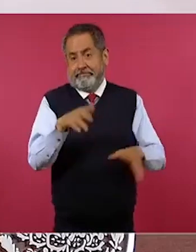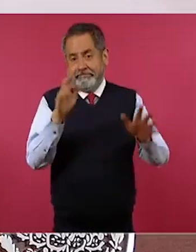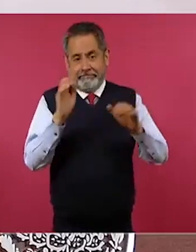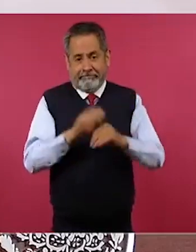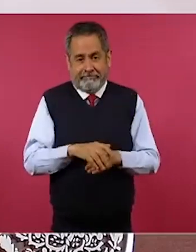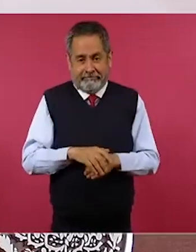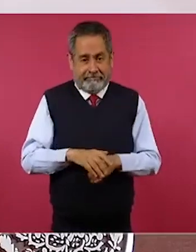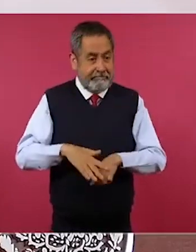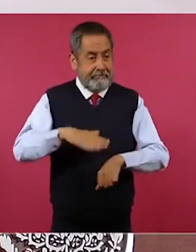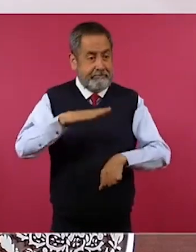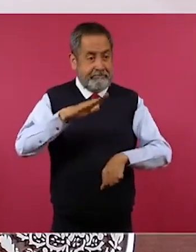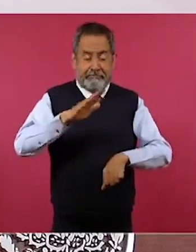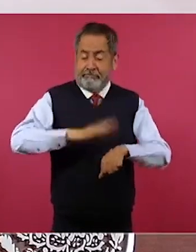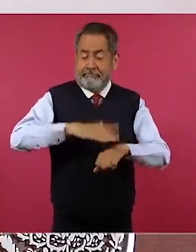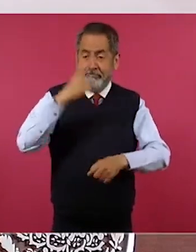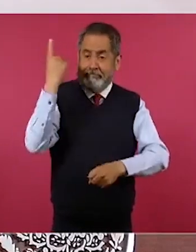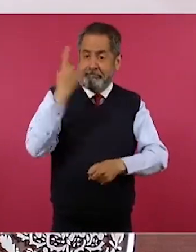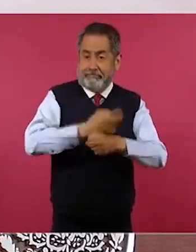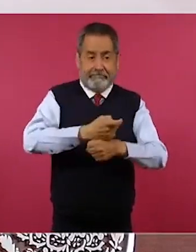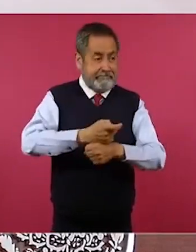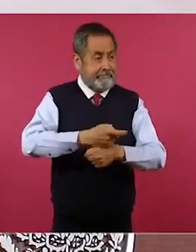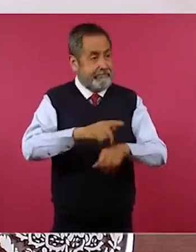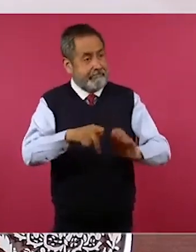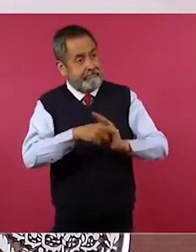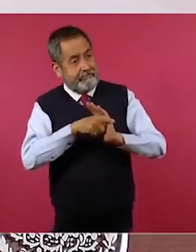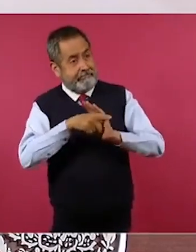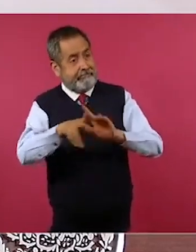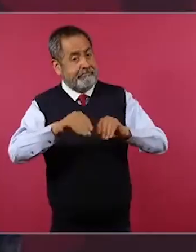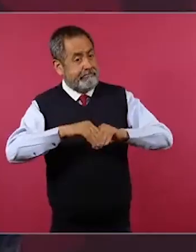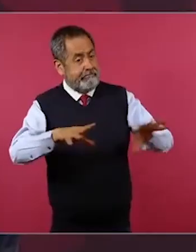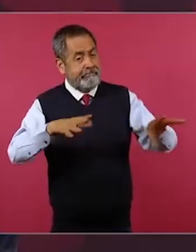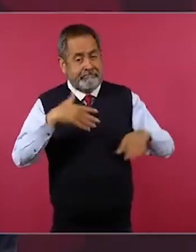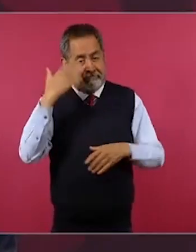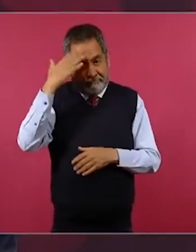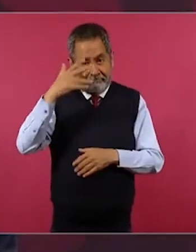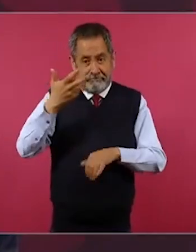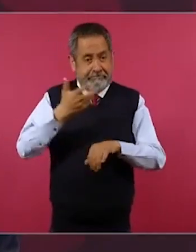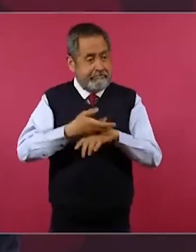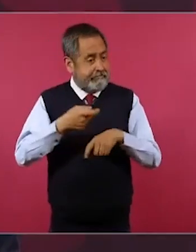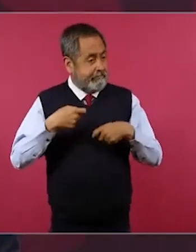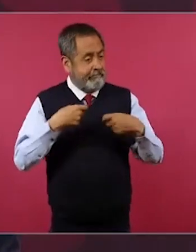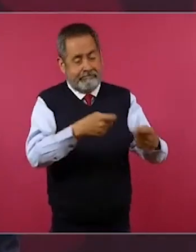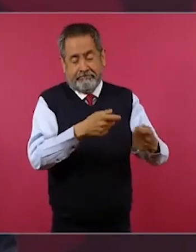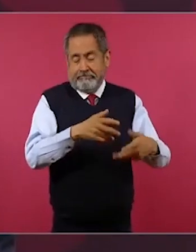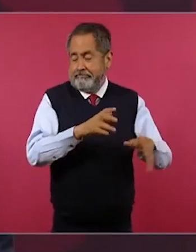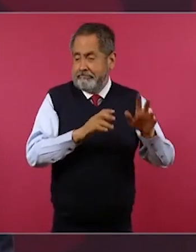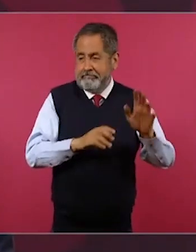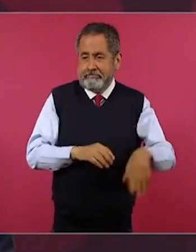premio mayor del periodismo que otorga en Estados Unidos,